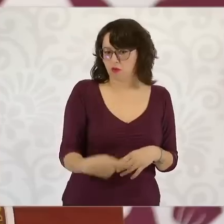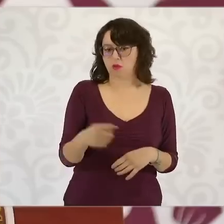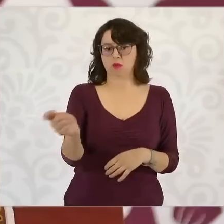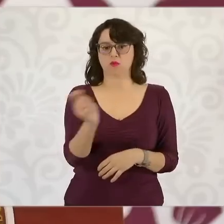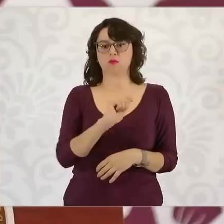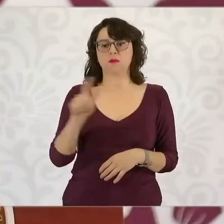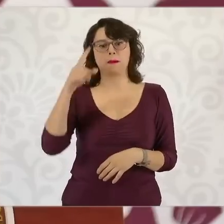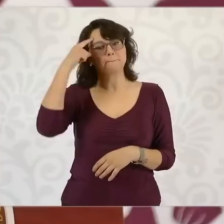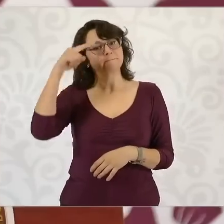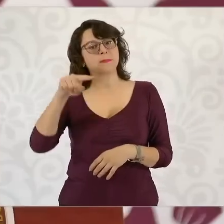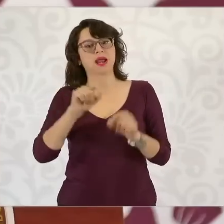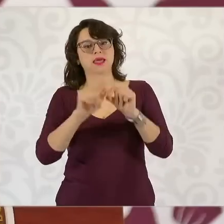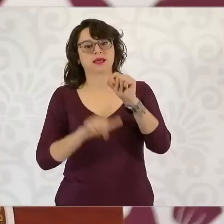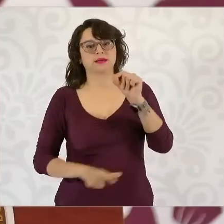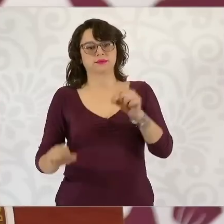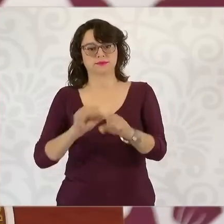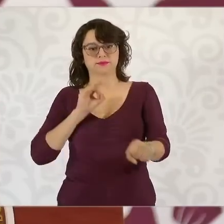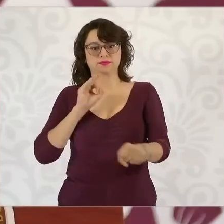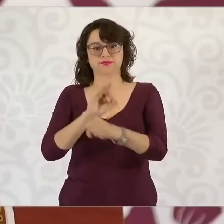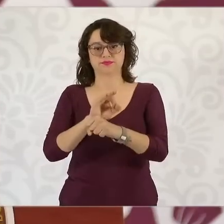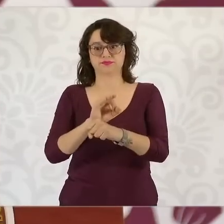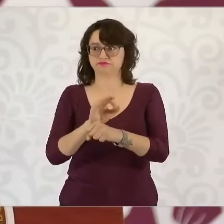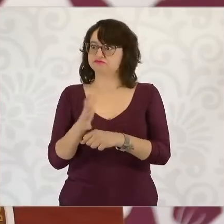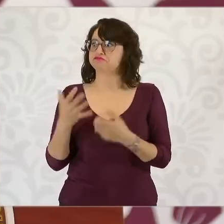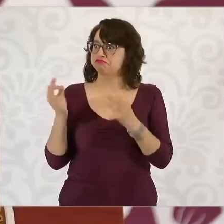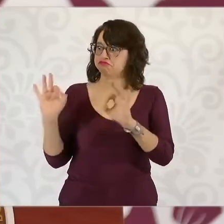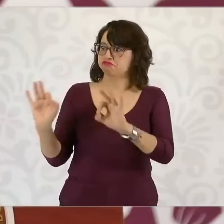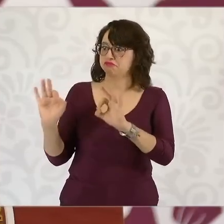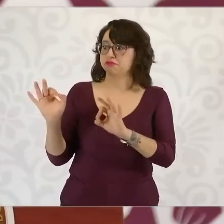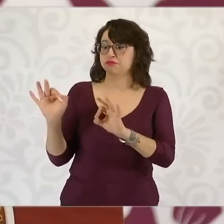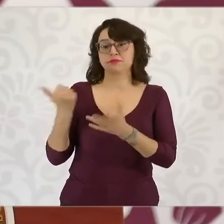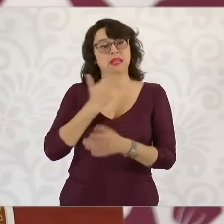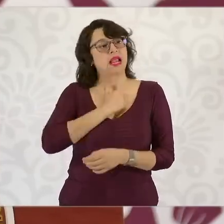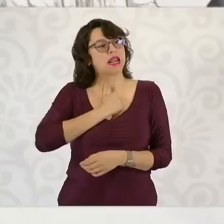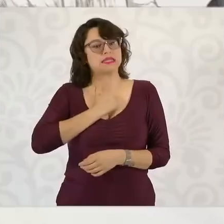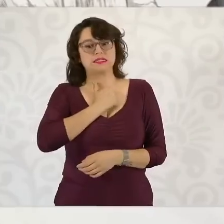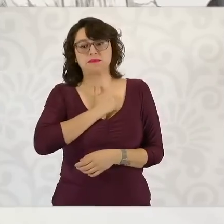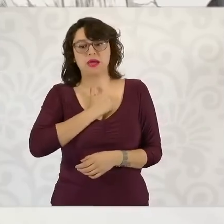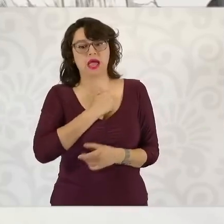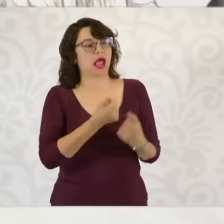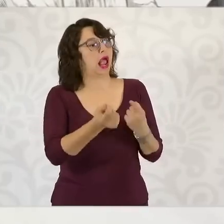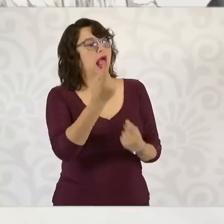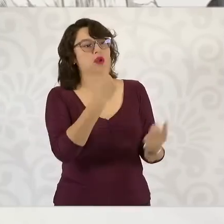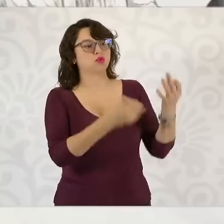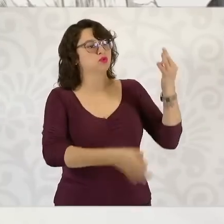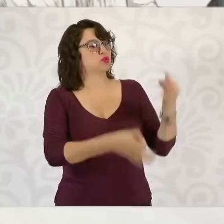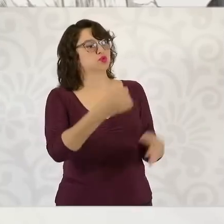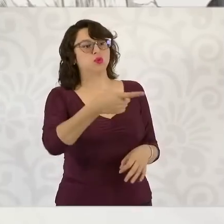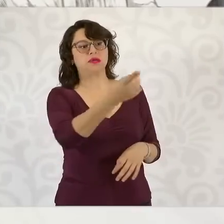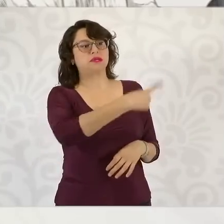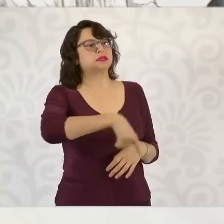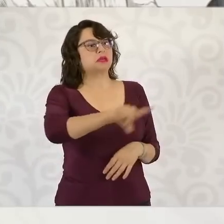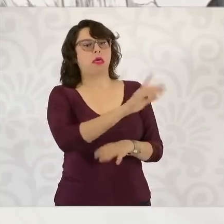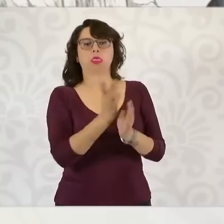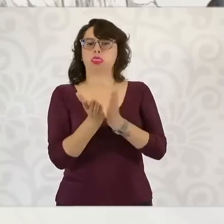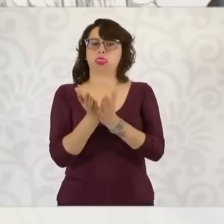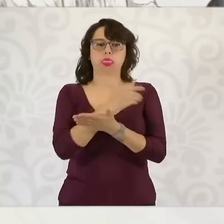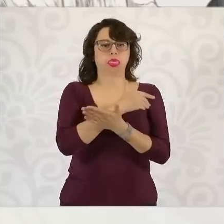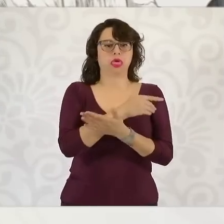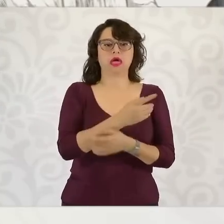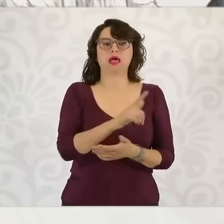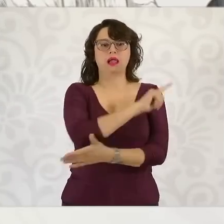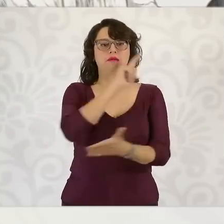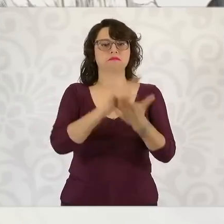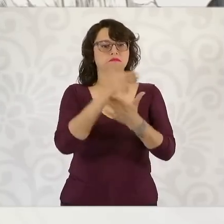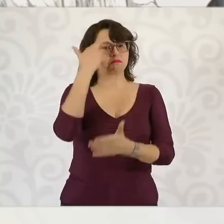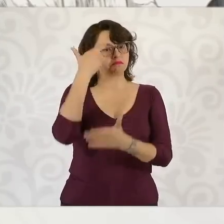para proteger a nuestra nación. Lamentablemente también tenemos un reporte sobre jueces que han favorecido a presuntos delincuentes.